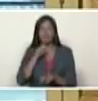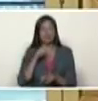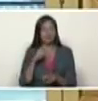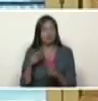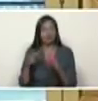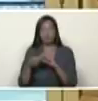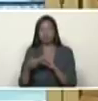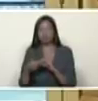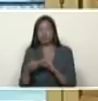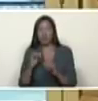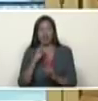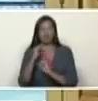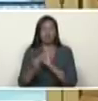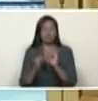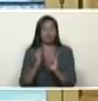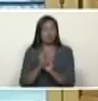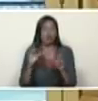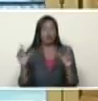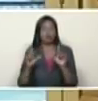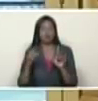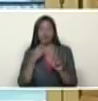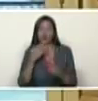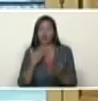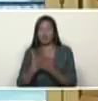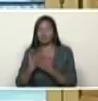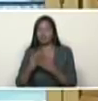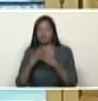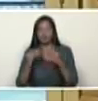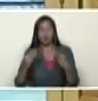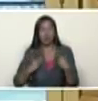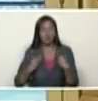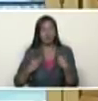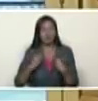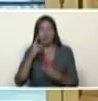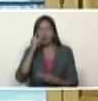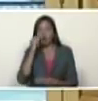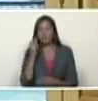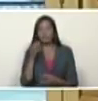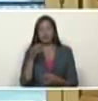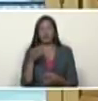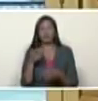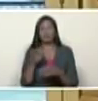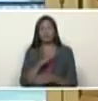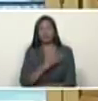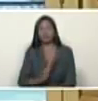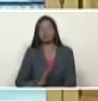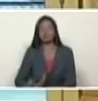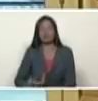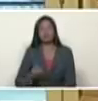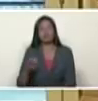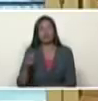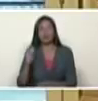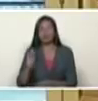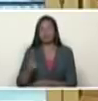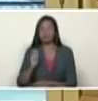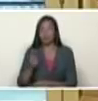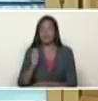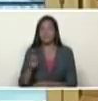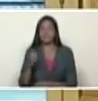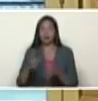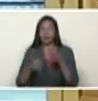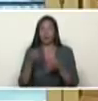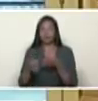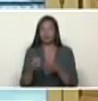medios internacionales. Yo le tengo que agradecer toda la vida a Michael Moreno, presidente del Tribunal Supremo de Justicia, a Vladimir